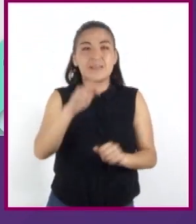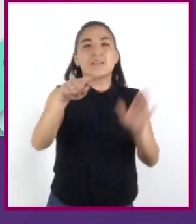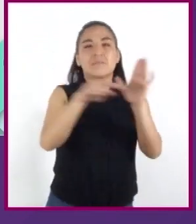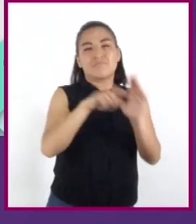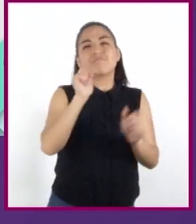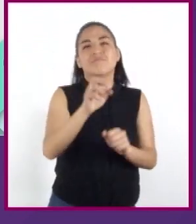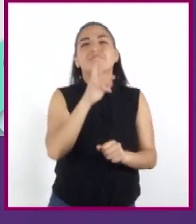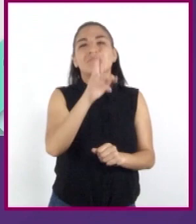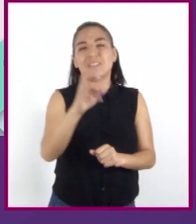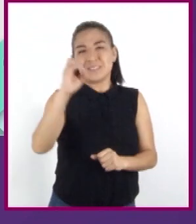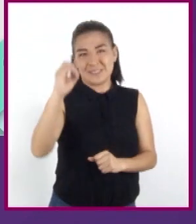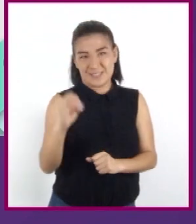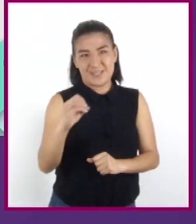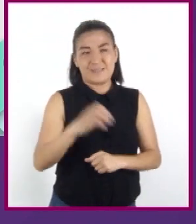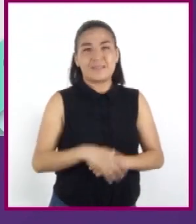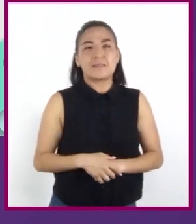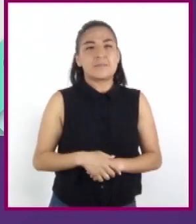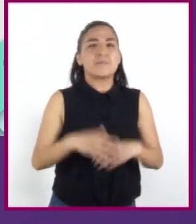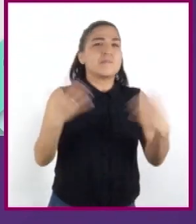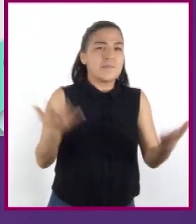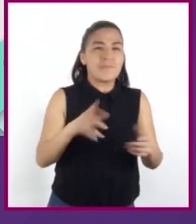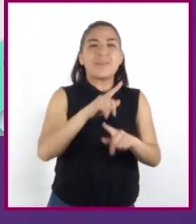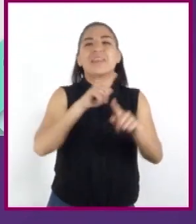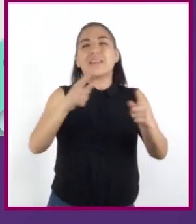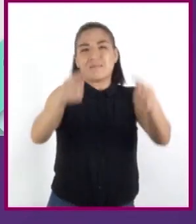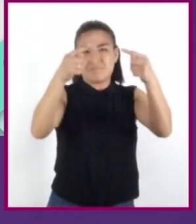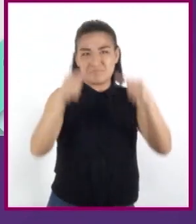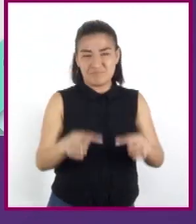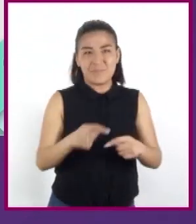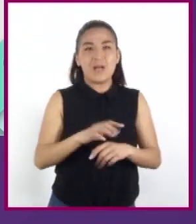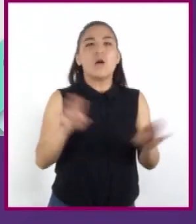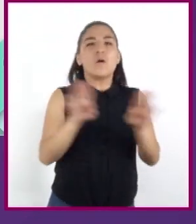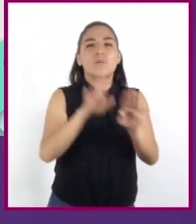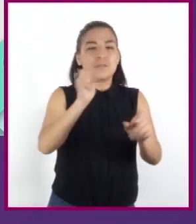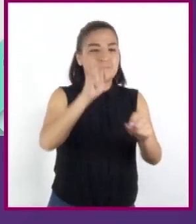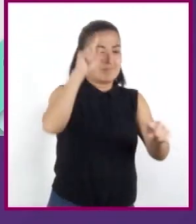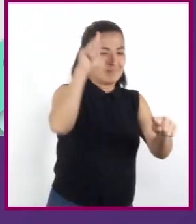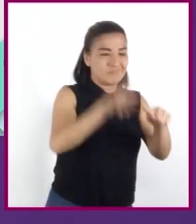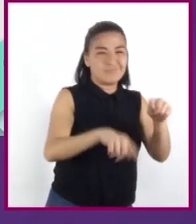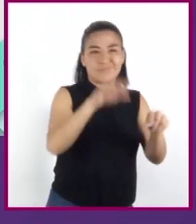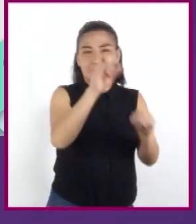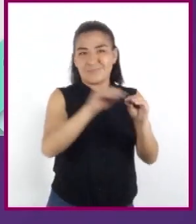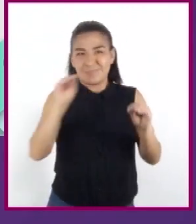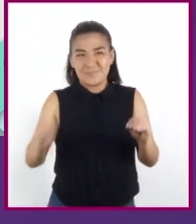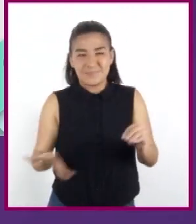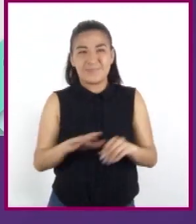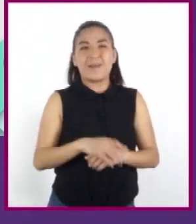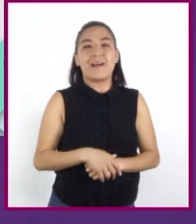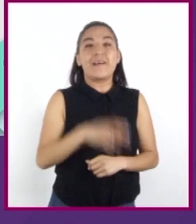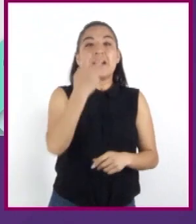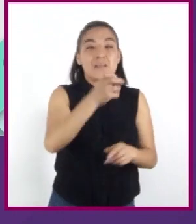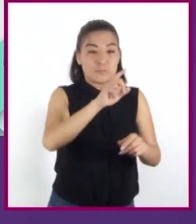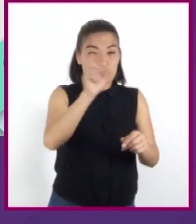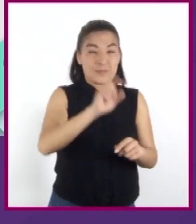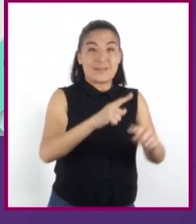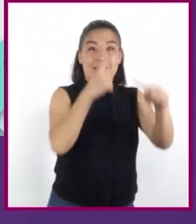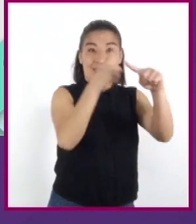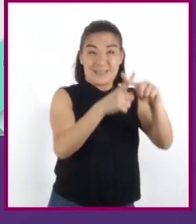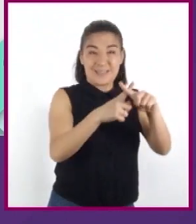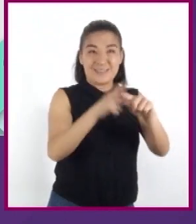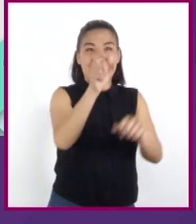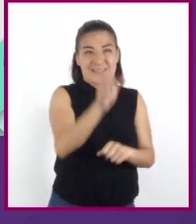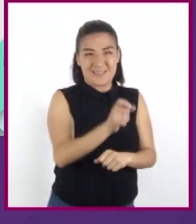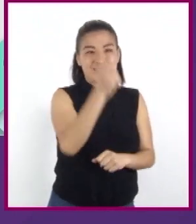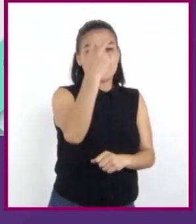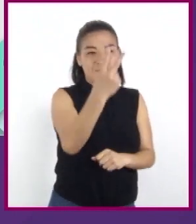0. Dicho de otro modo, estos términos se eliminan. Ahora bien, el término x cuadrada y el